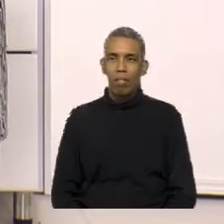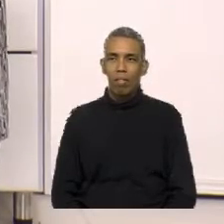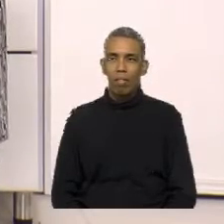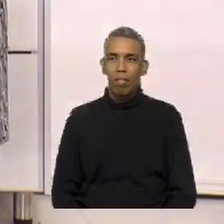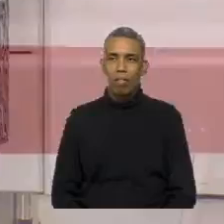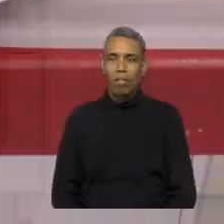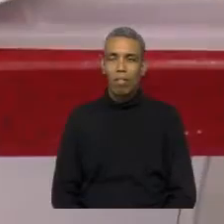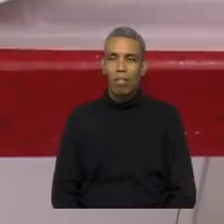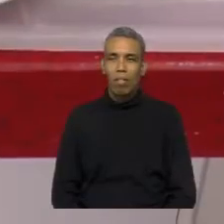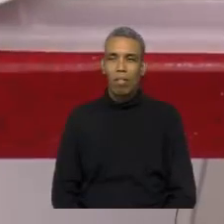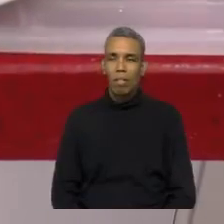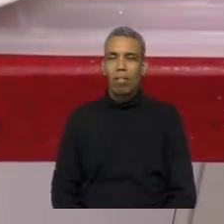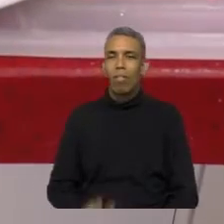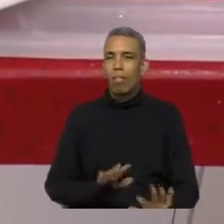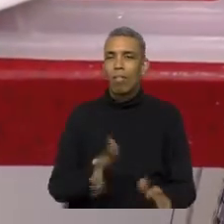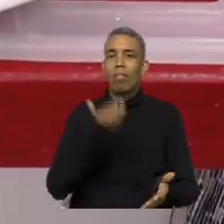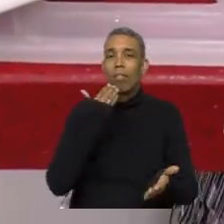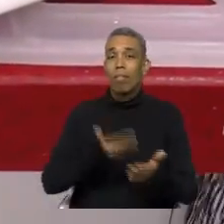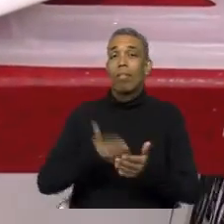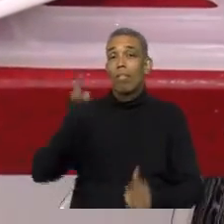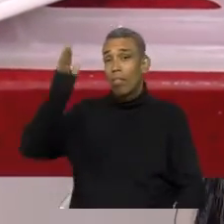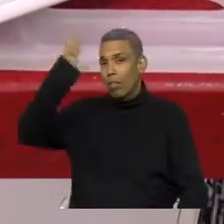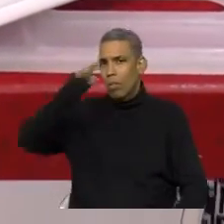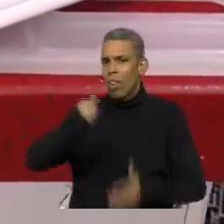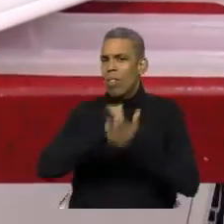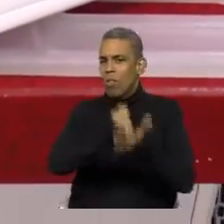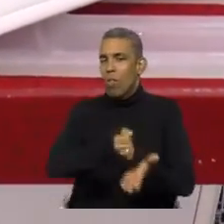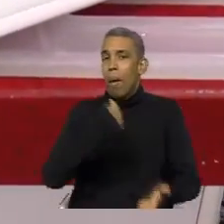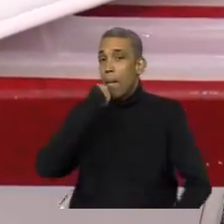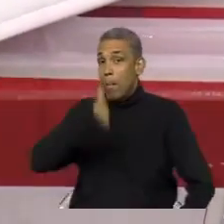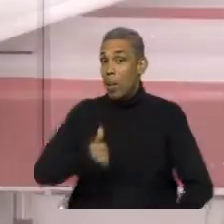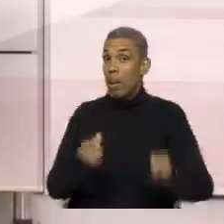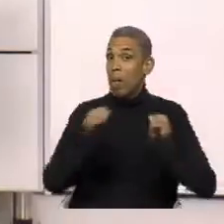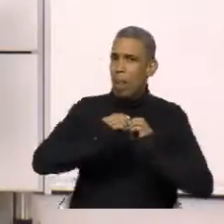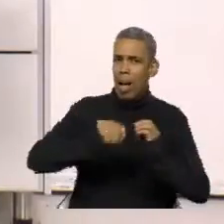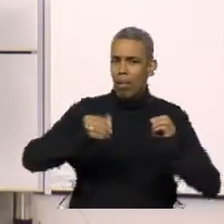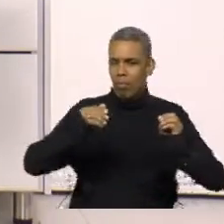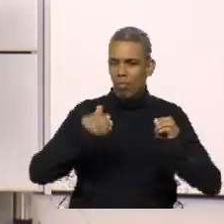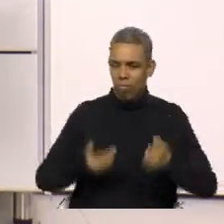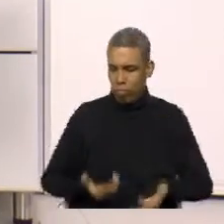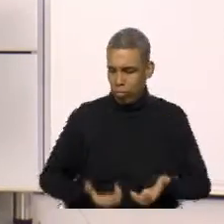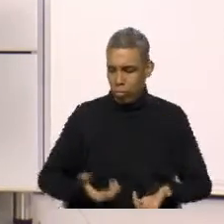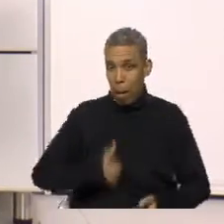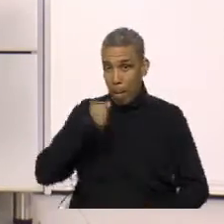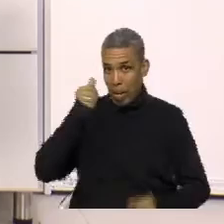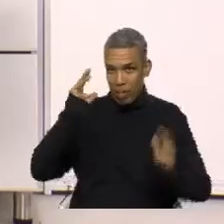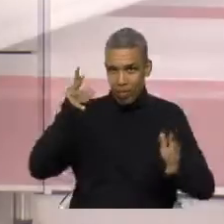Esto es todo por hoy. Dios los bendiga. Mañana una nueva receta fácil y deliciosa.